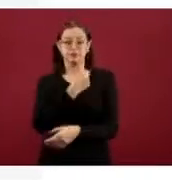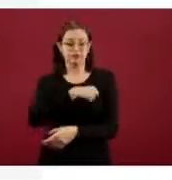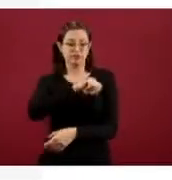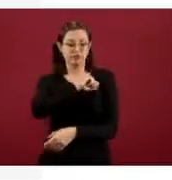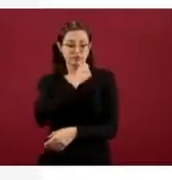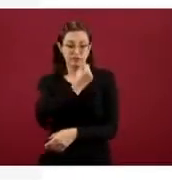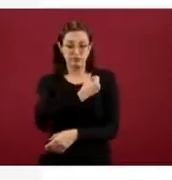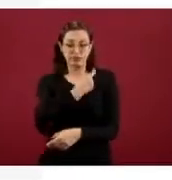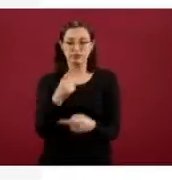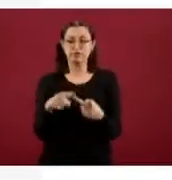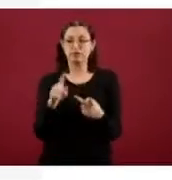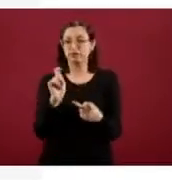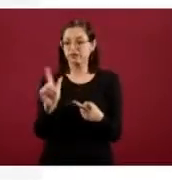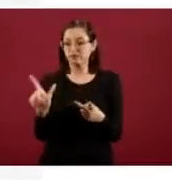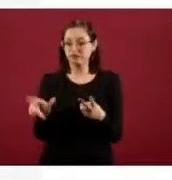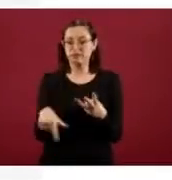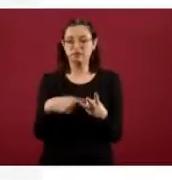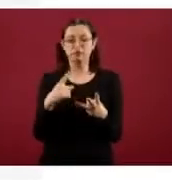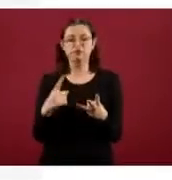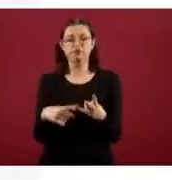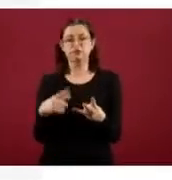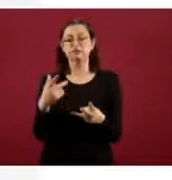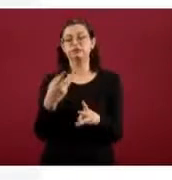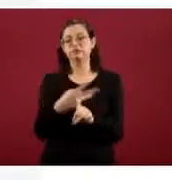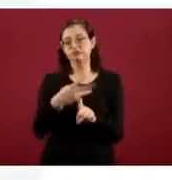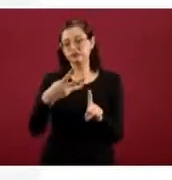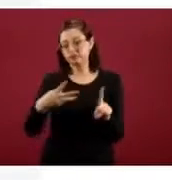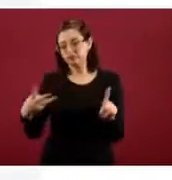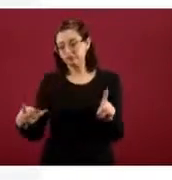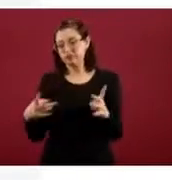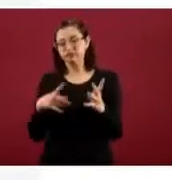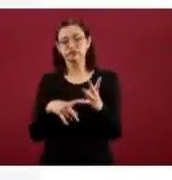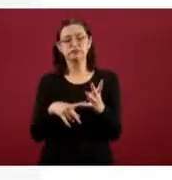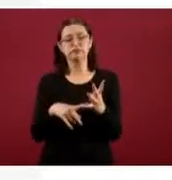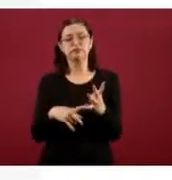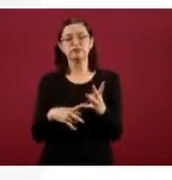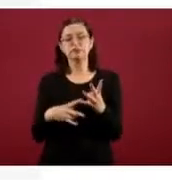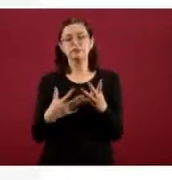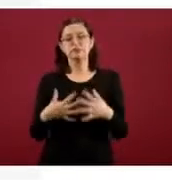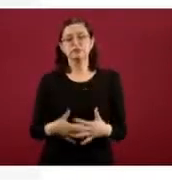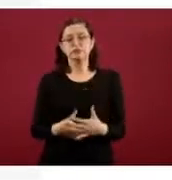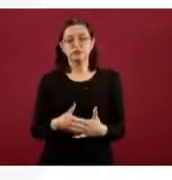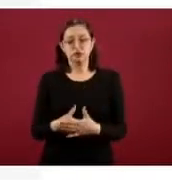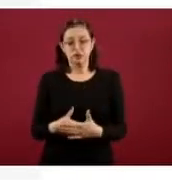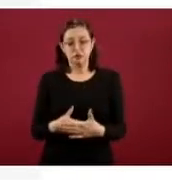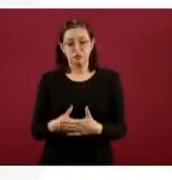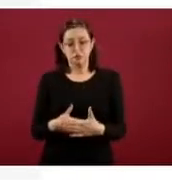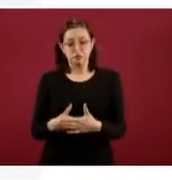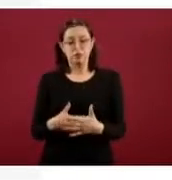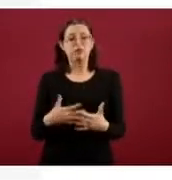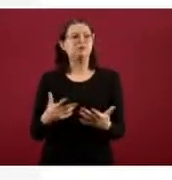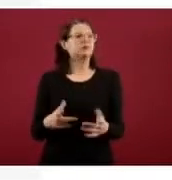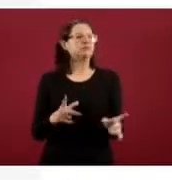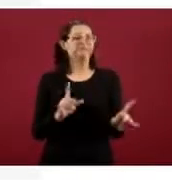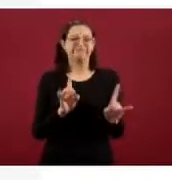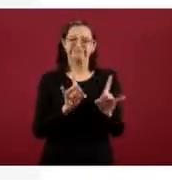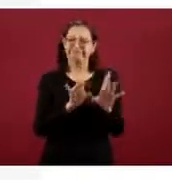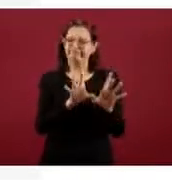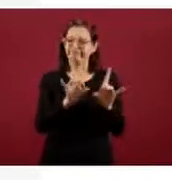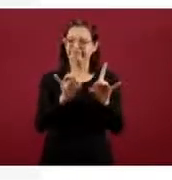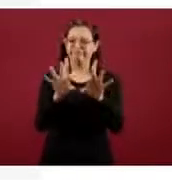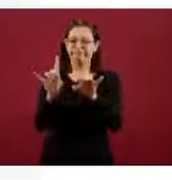salud, profesión, orientación sexual, condición de embarazo, por cualquier, digamos,